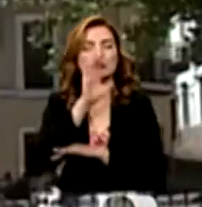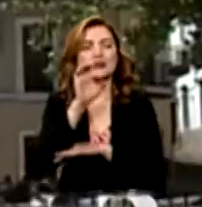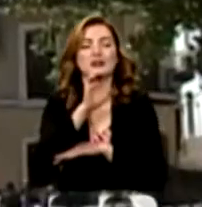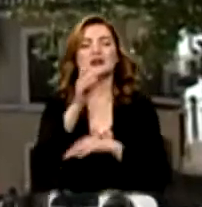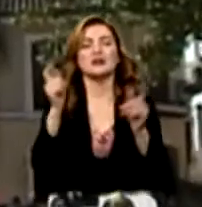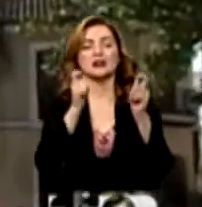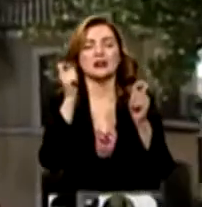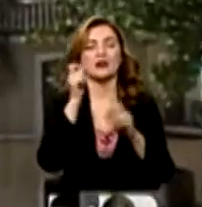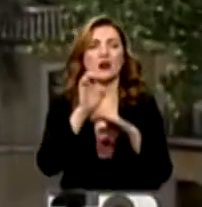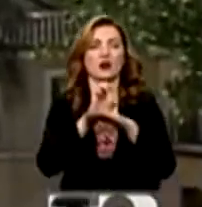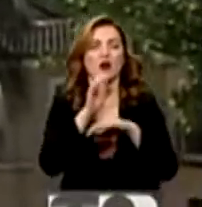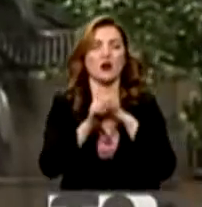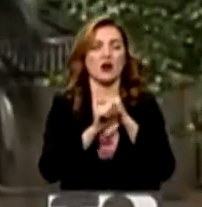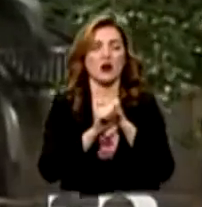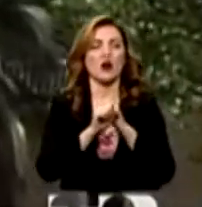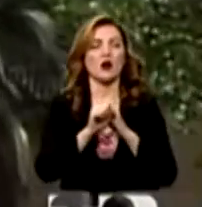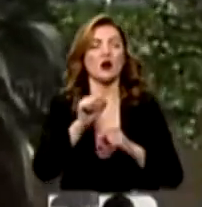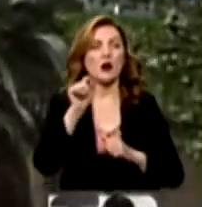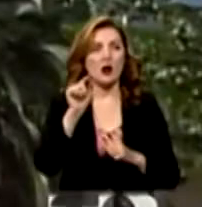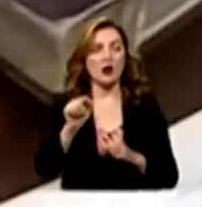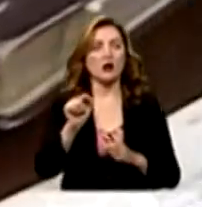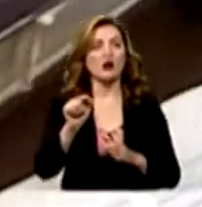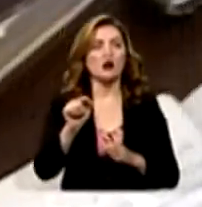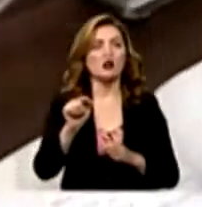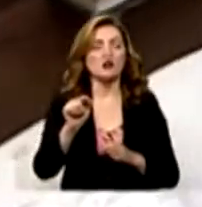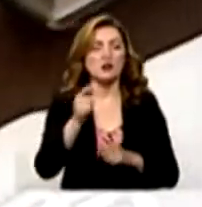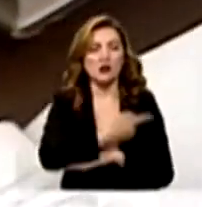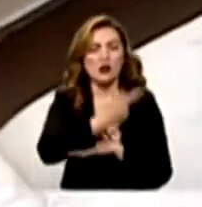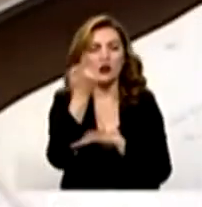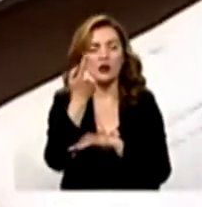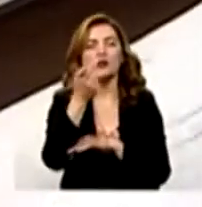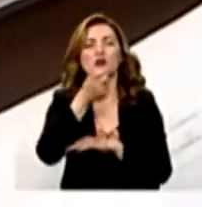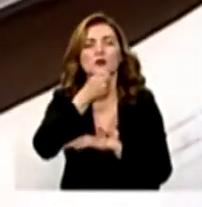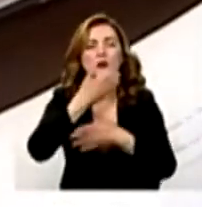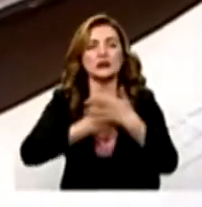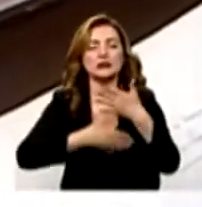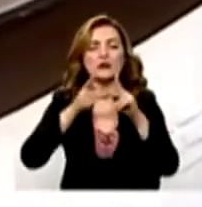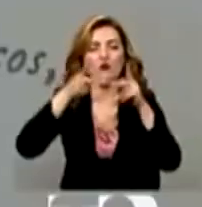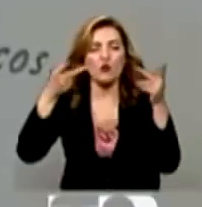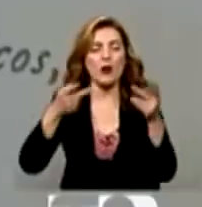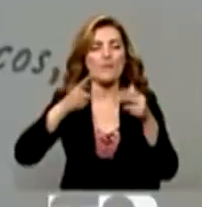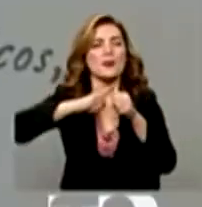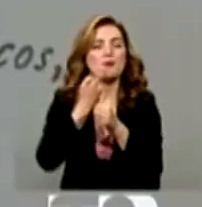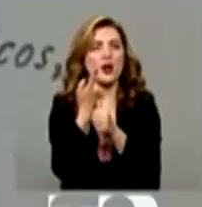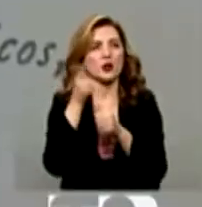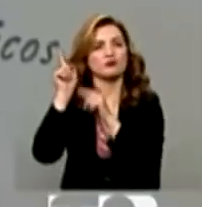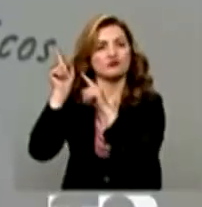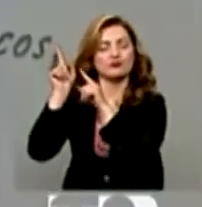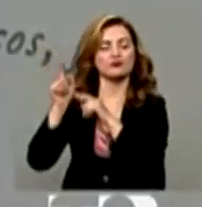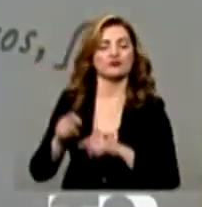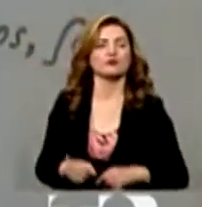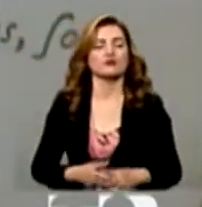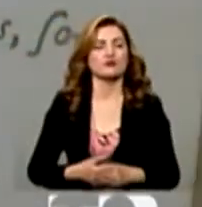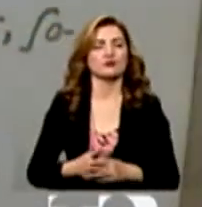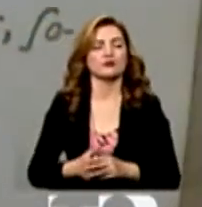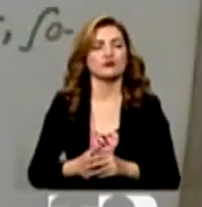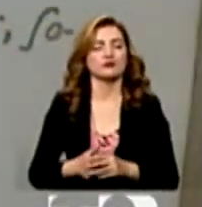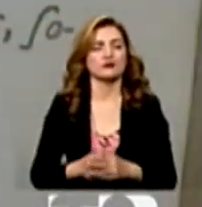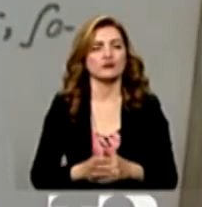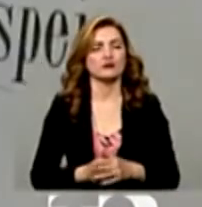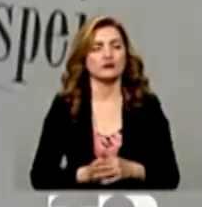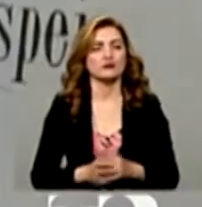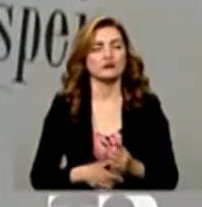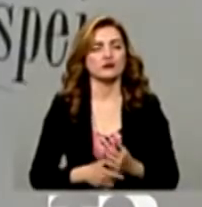Día del Periodista. La fecha conmemora la publicación del primer periódico del país, Primicias de la Cultura de